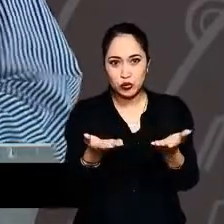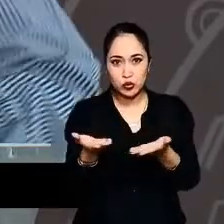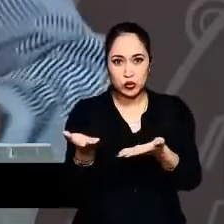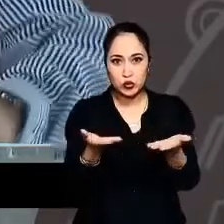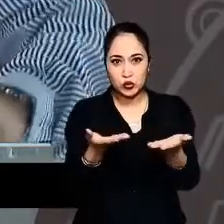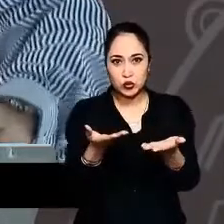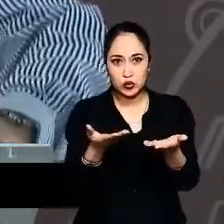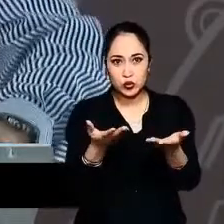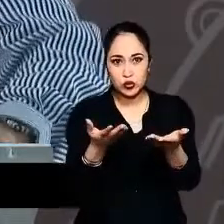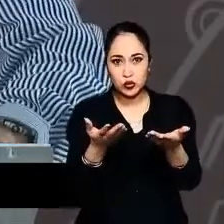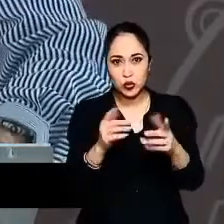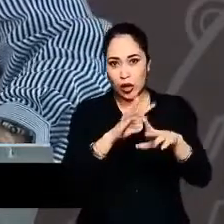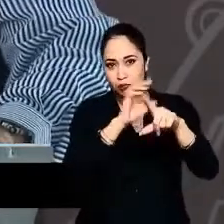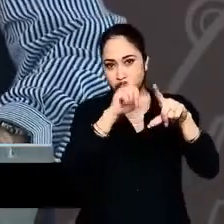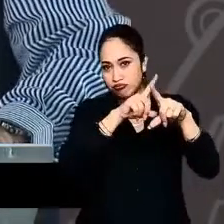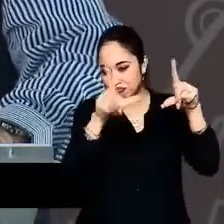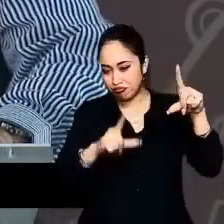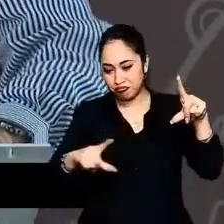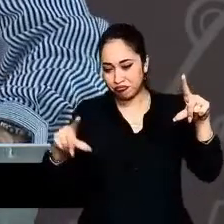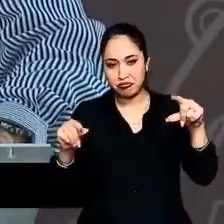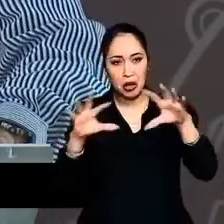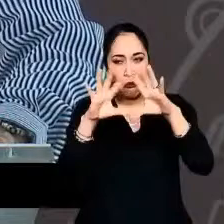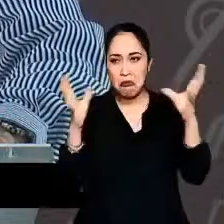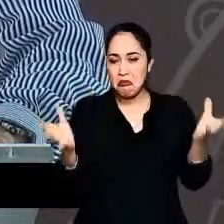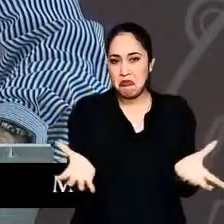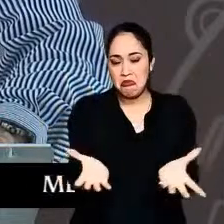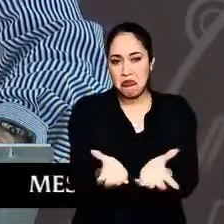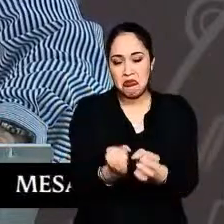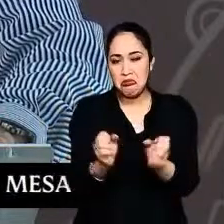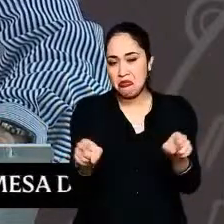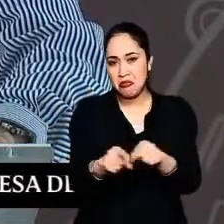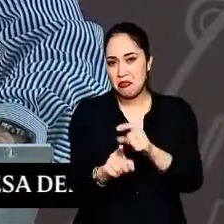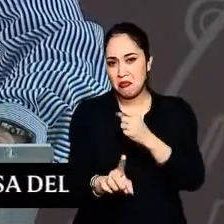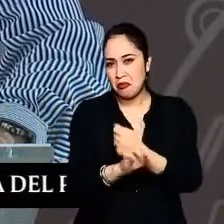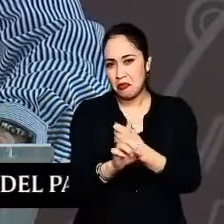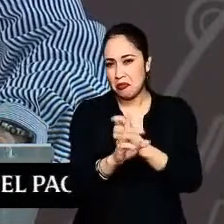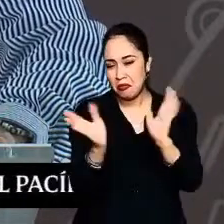se da en todo el país y en todo el mundo. Entonces sí hay una